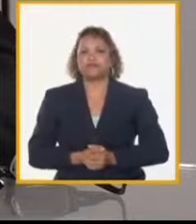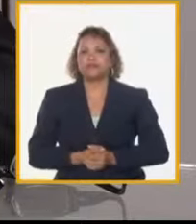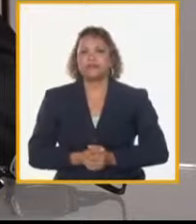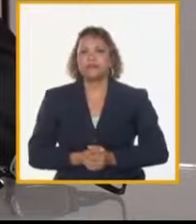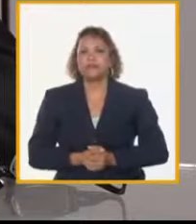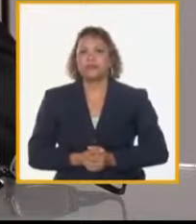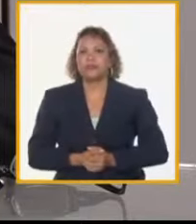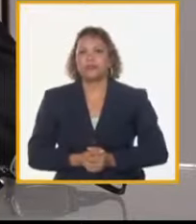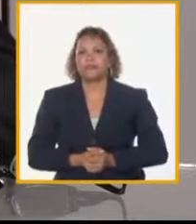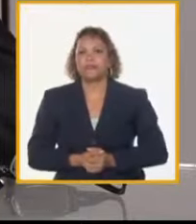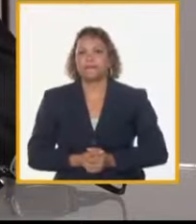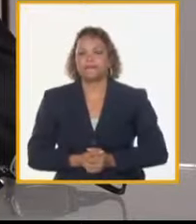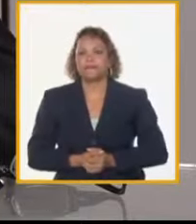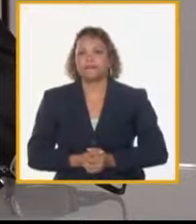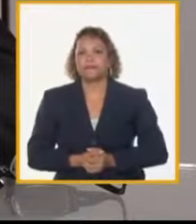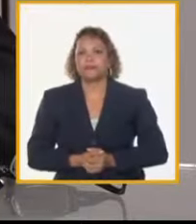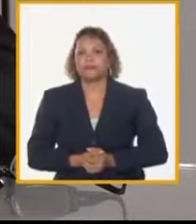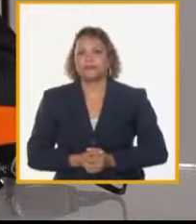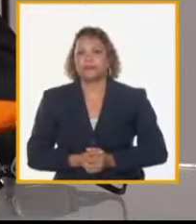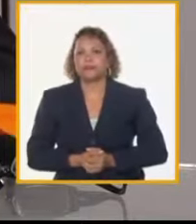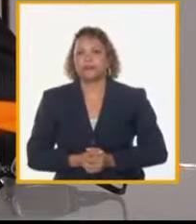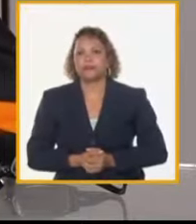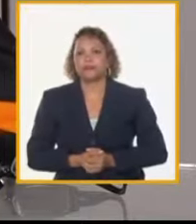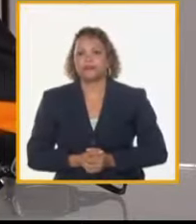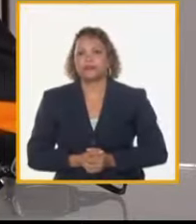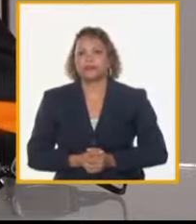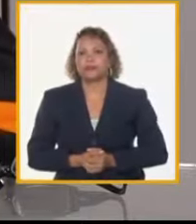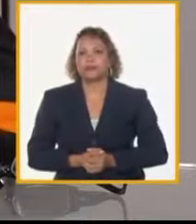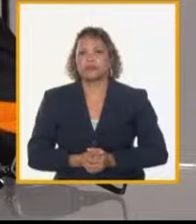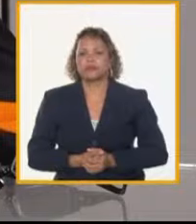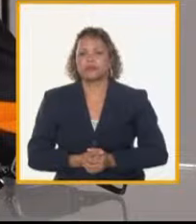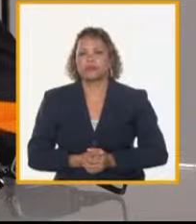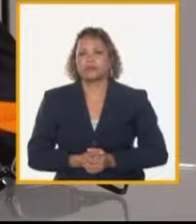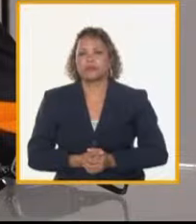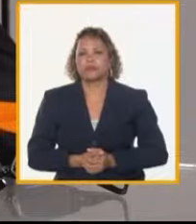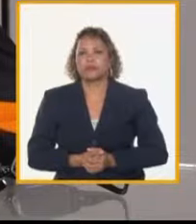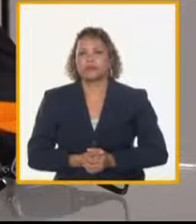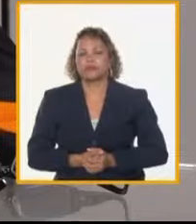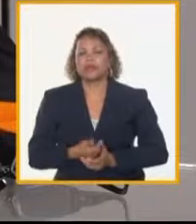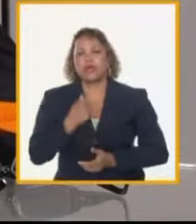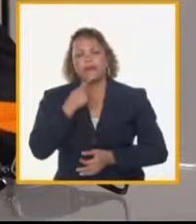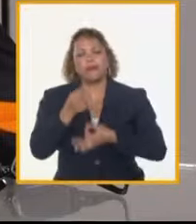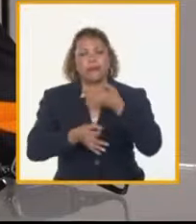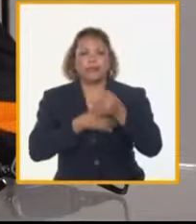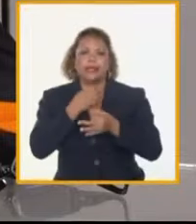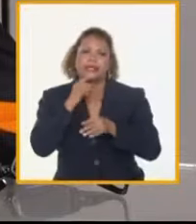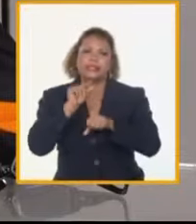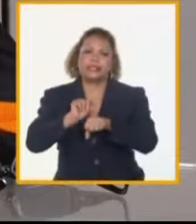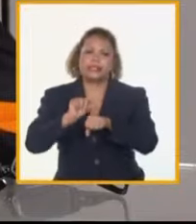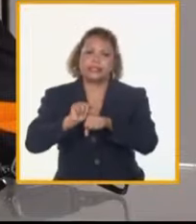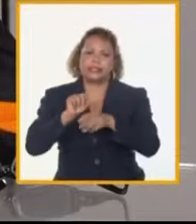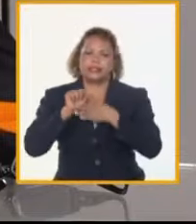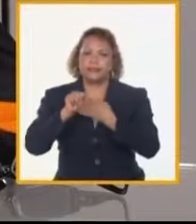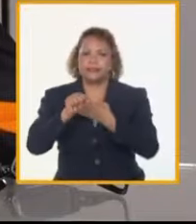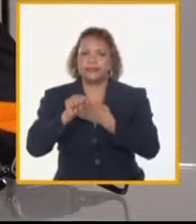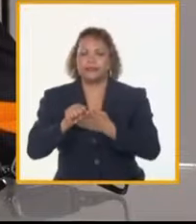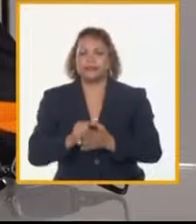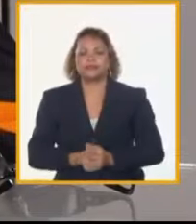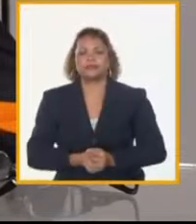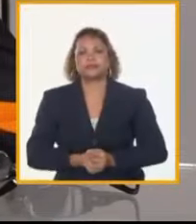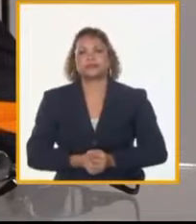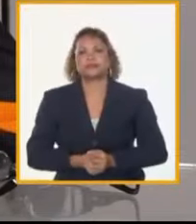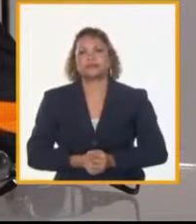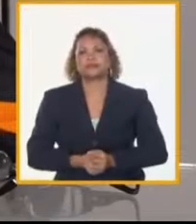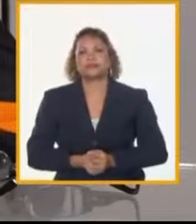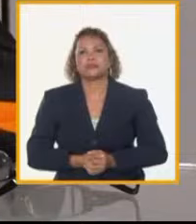vamos a referirnos a la capital. Y no podemos dejar de mencionar también el servicio de taxi en el resto del país. Como todos ven, en